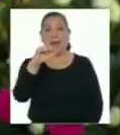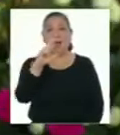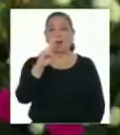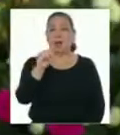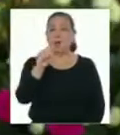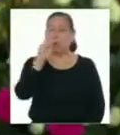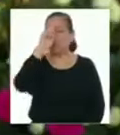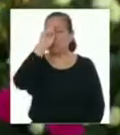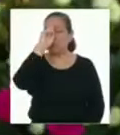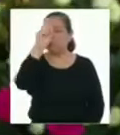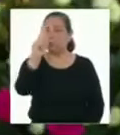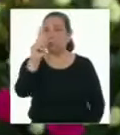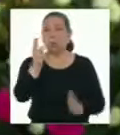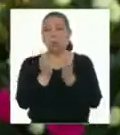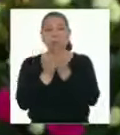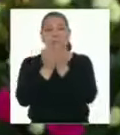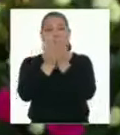perder la dignidad.